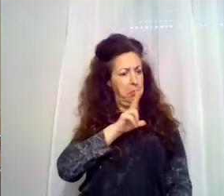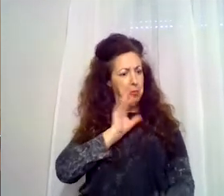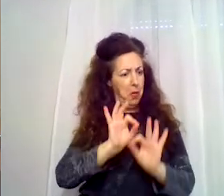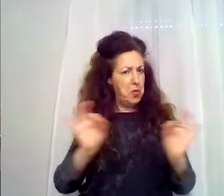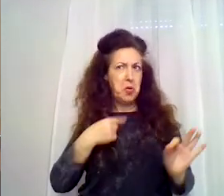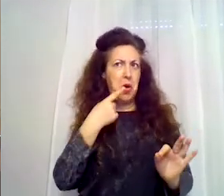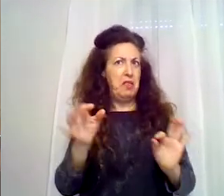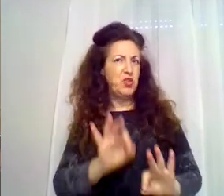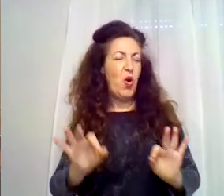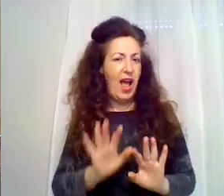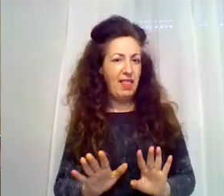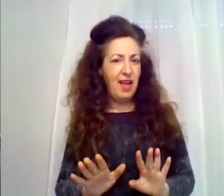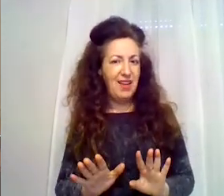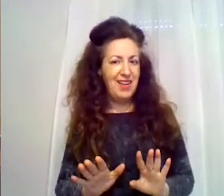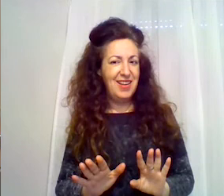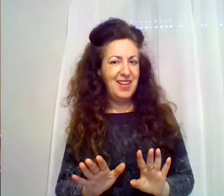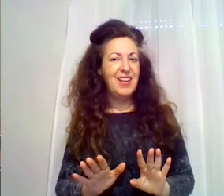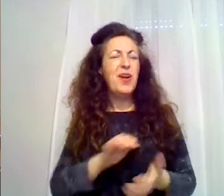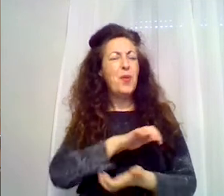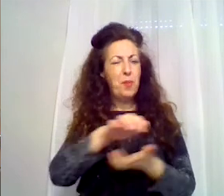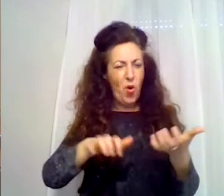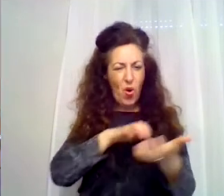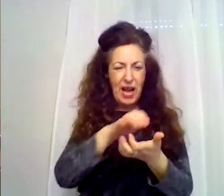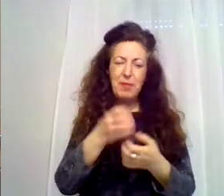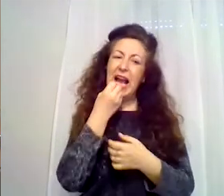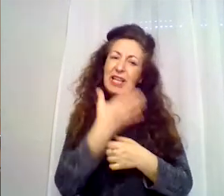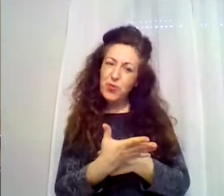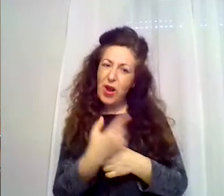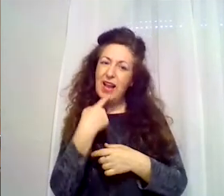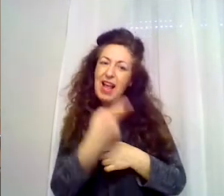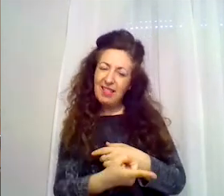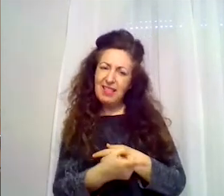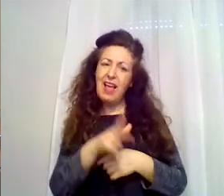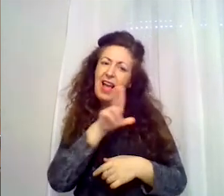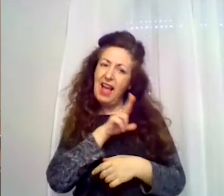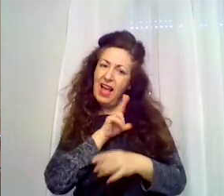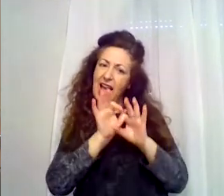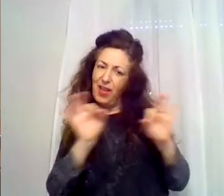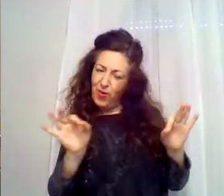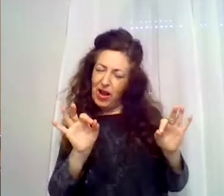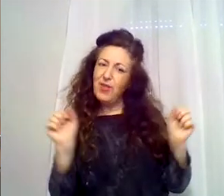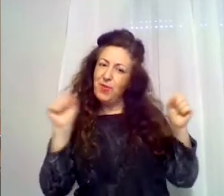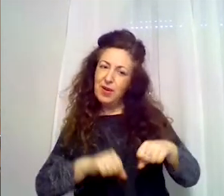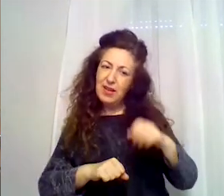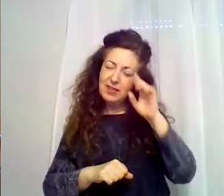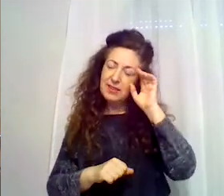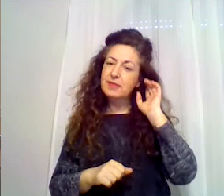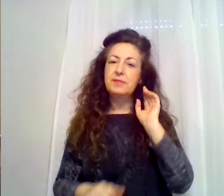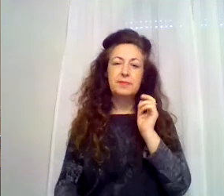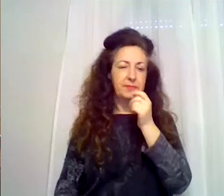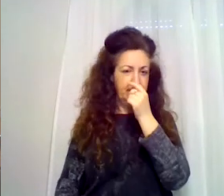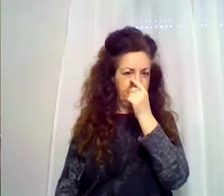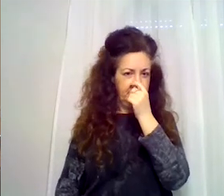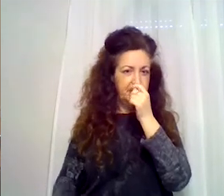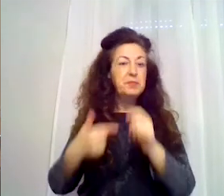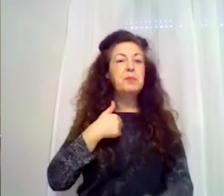había mujeres, no había mujeres. Eso es un tema actual, o si se quiere un tema todavía del siglo XX. Evidentemente, yo